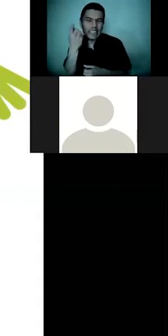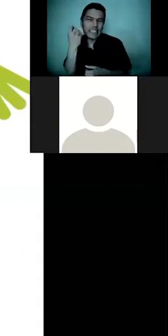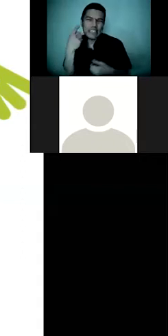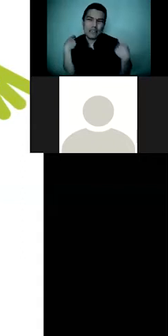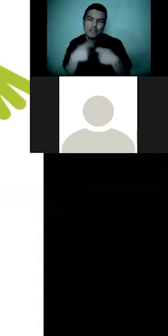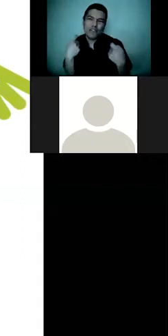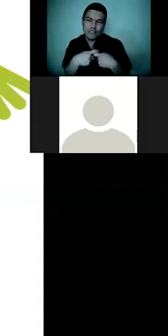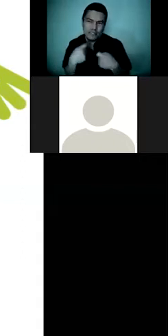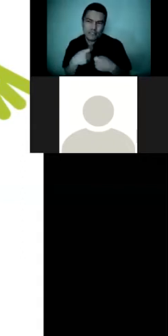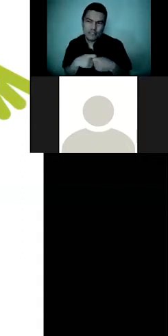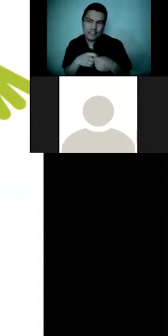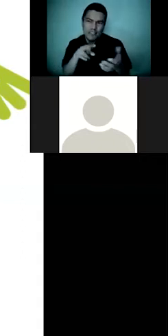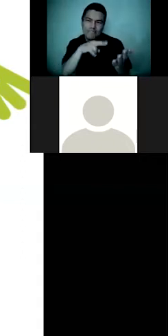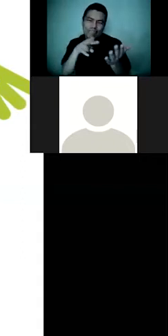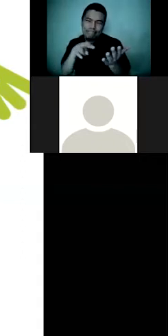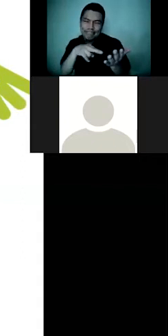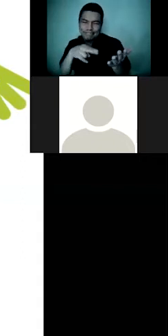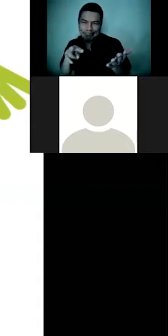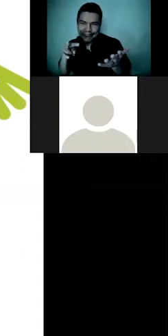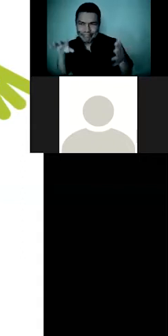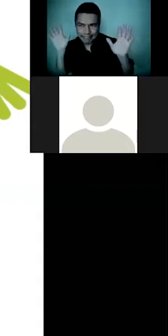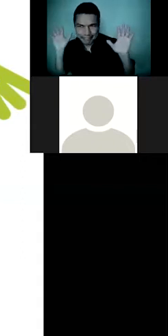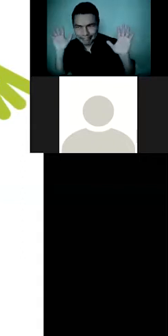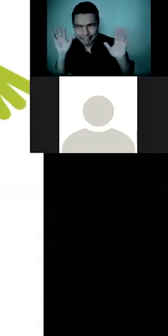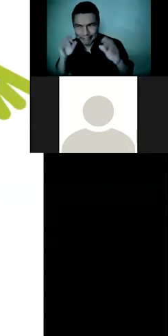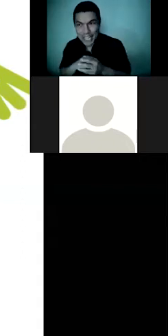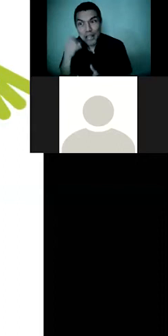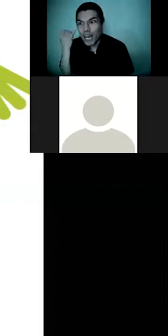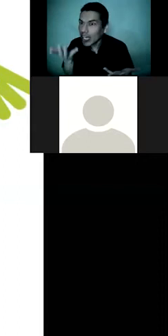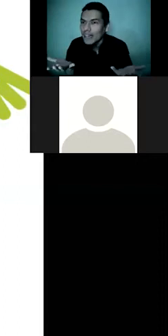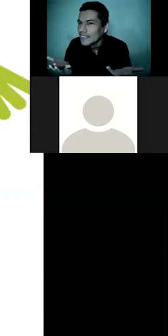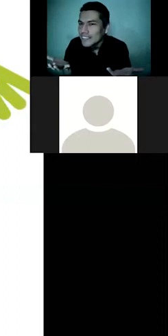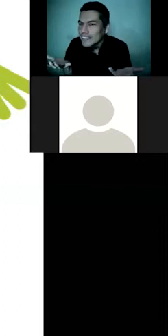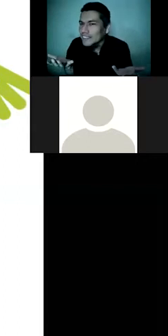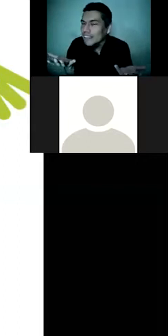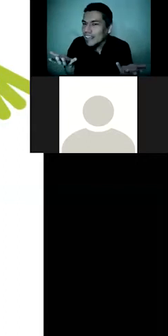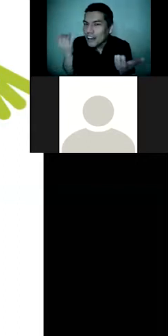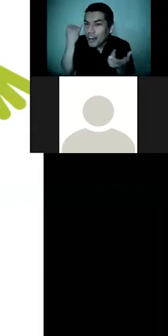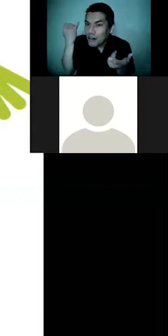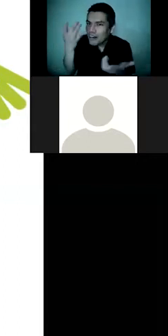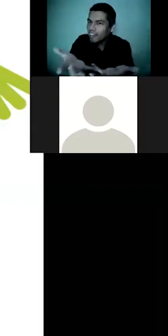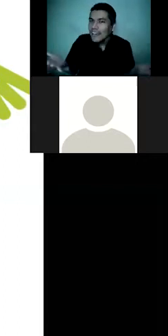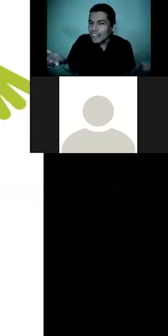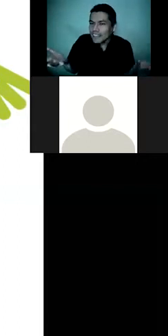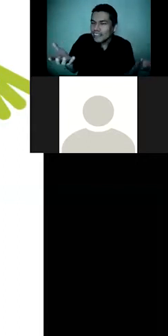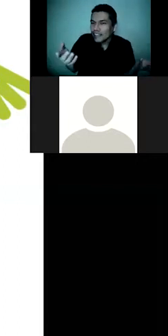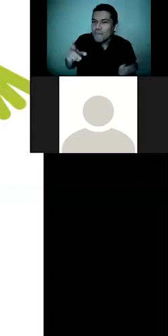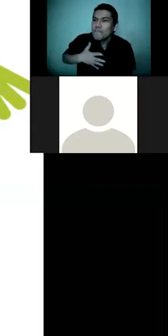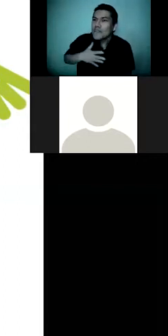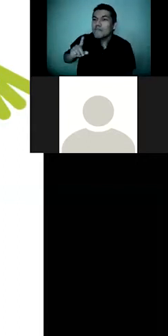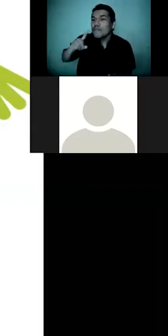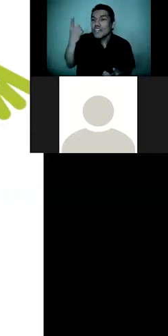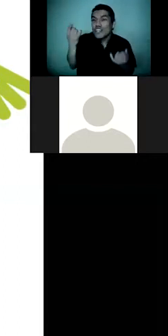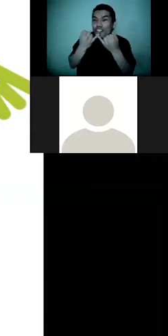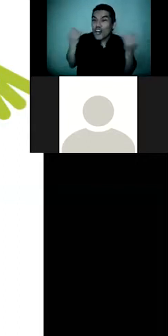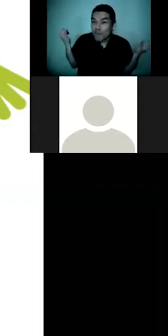2, 3 años ya entendí el español igual, ¿no? Ya puedo leer mucho más fácil, ¿no? Pero sí, imagínense de